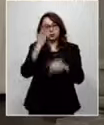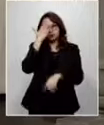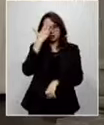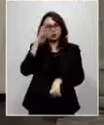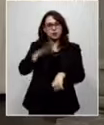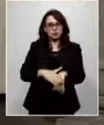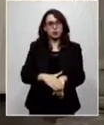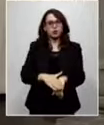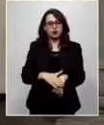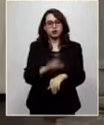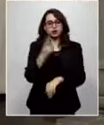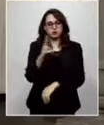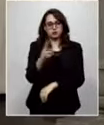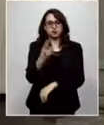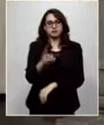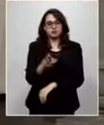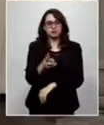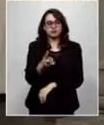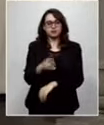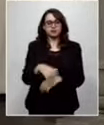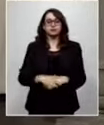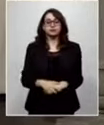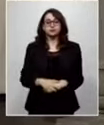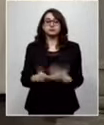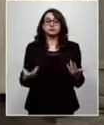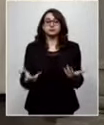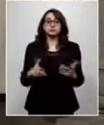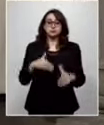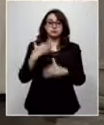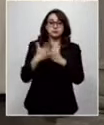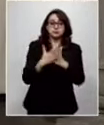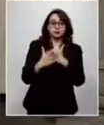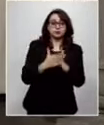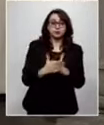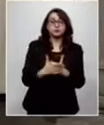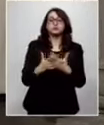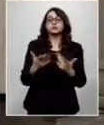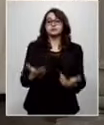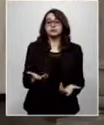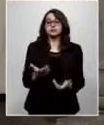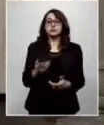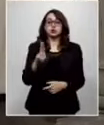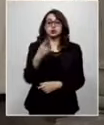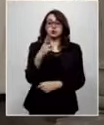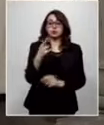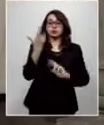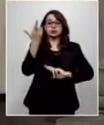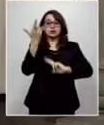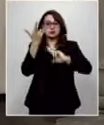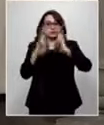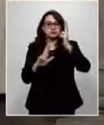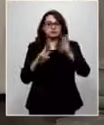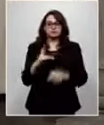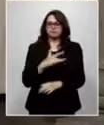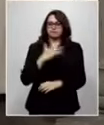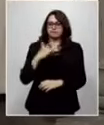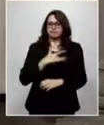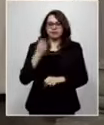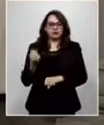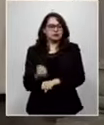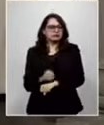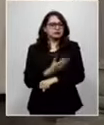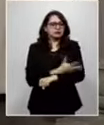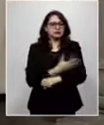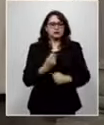para que podamos celebrar nuestra revolución con entusiasmo, con ánimo, con ilusión y